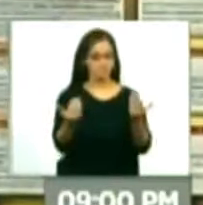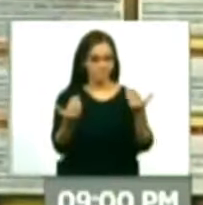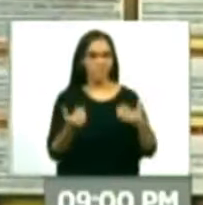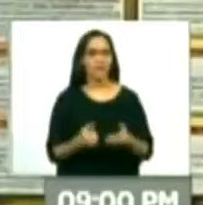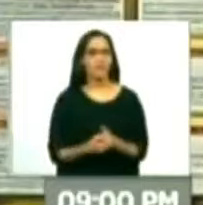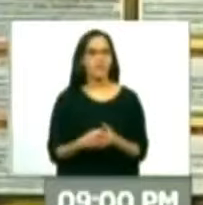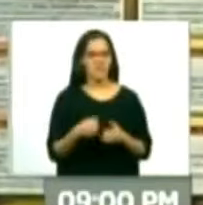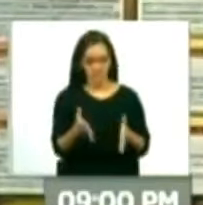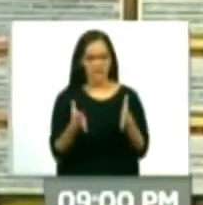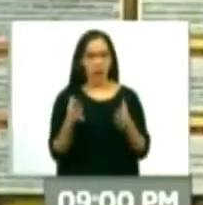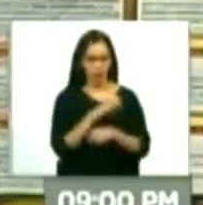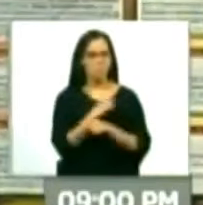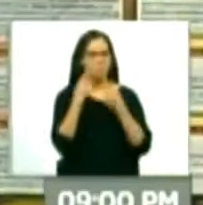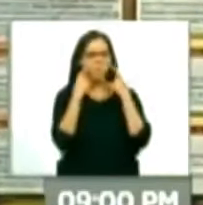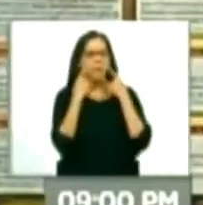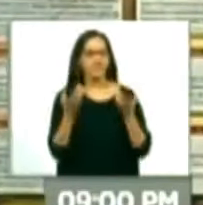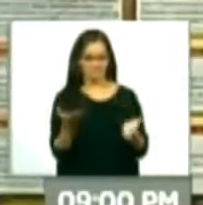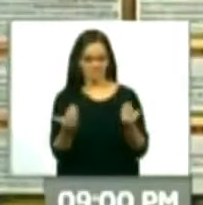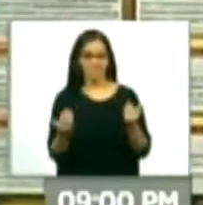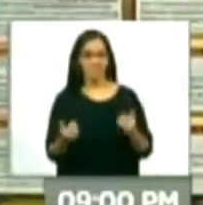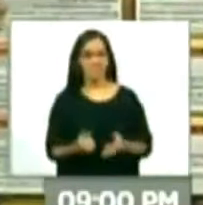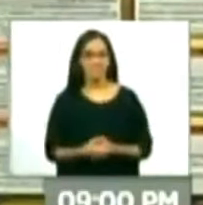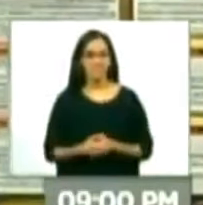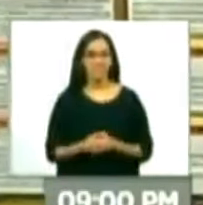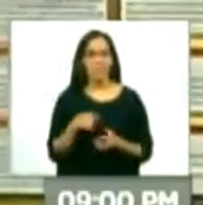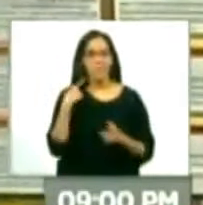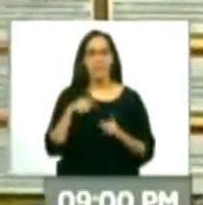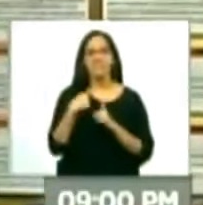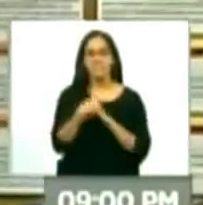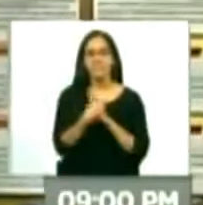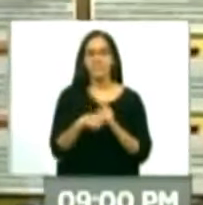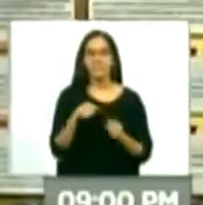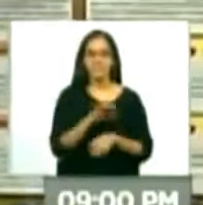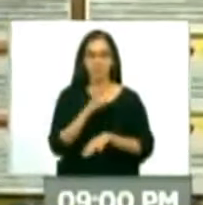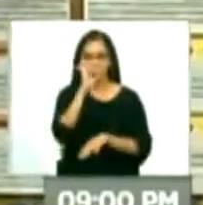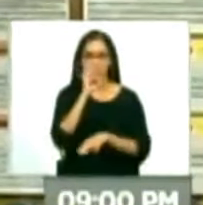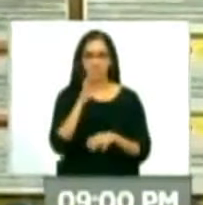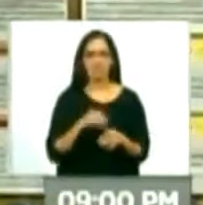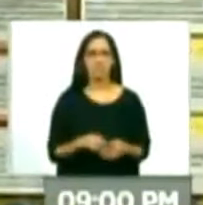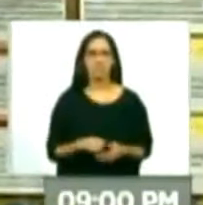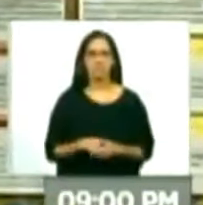ver, ganen pues, vamos a decir el cambur verde mancha.